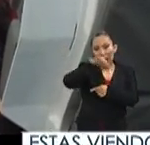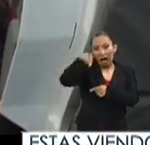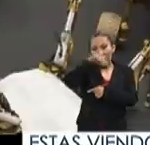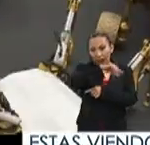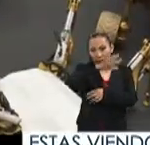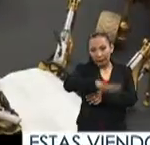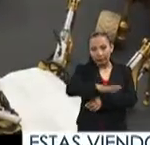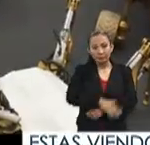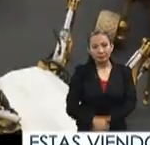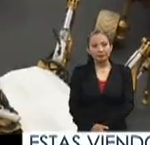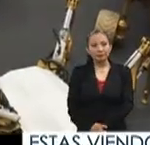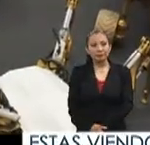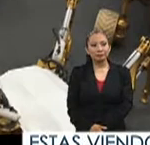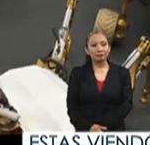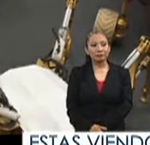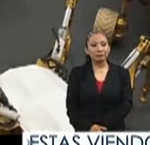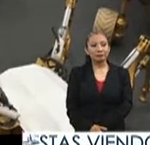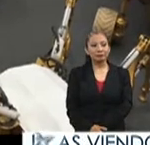en esta área.